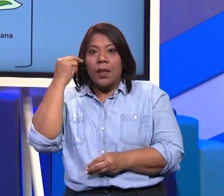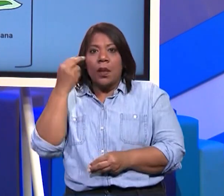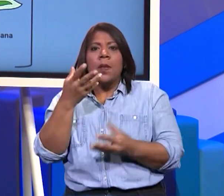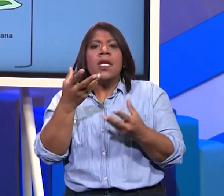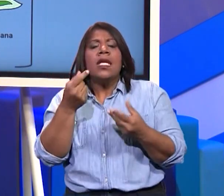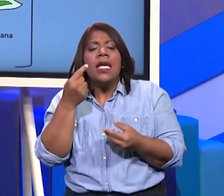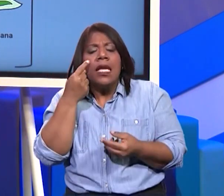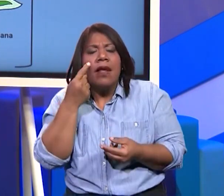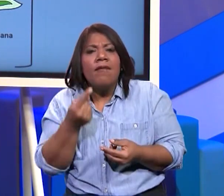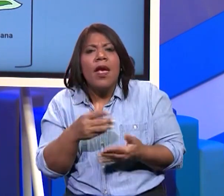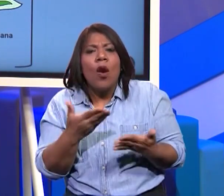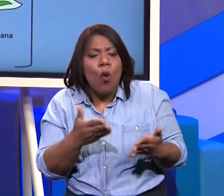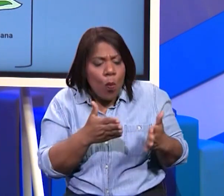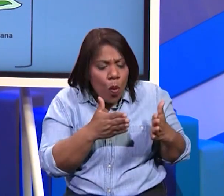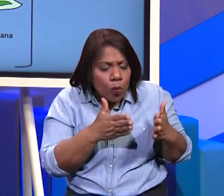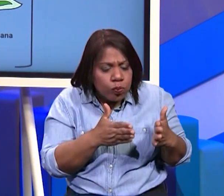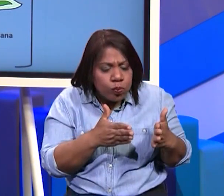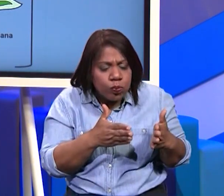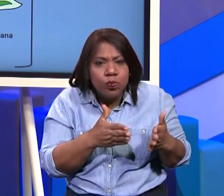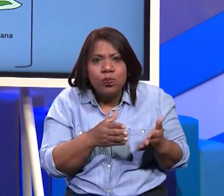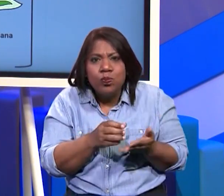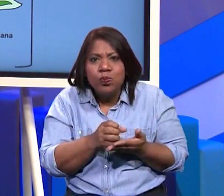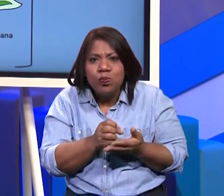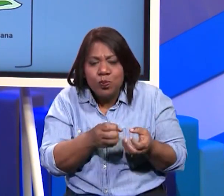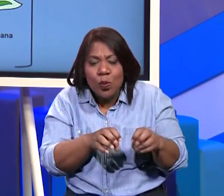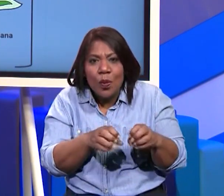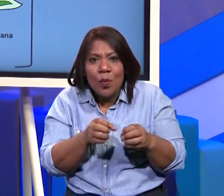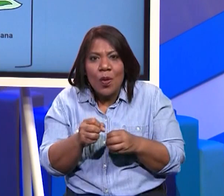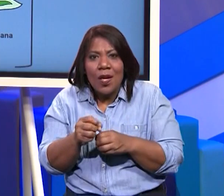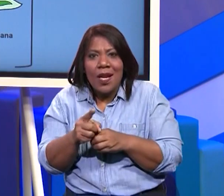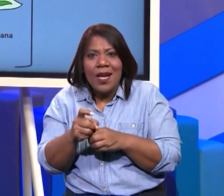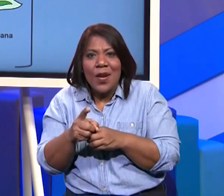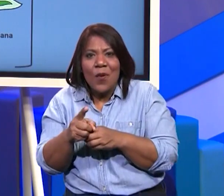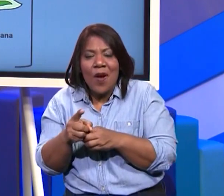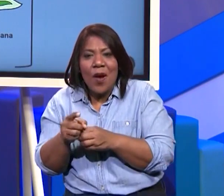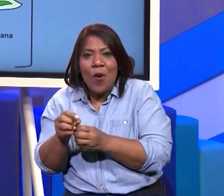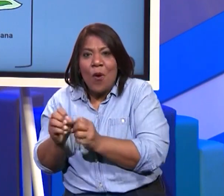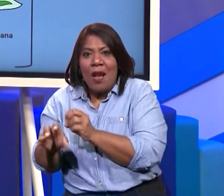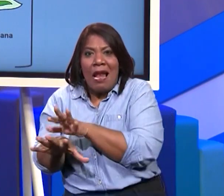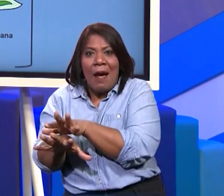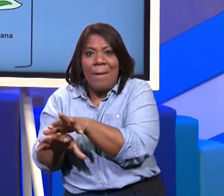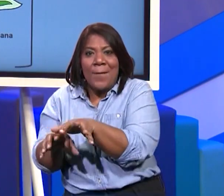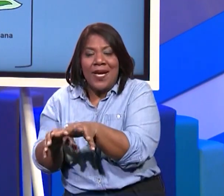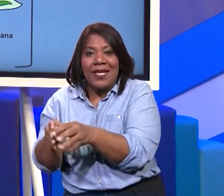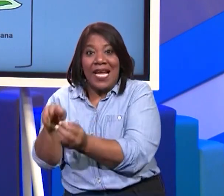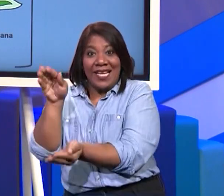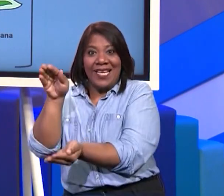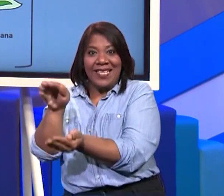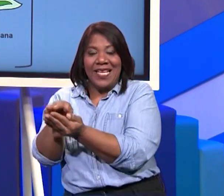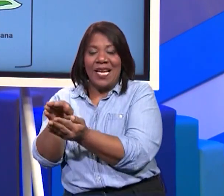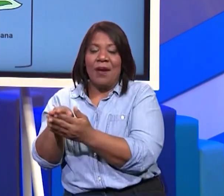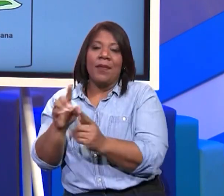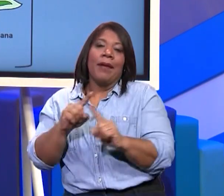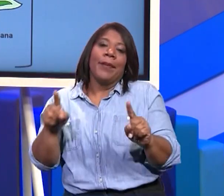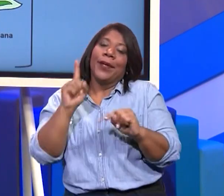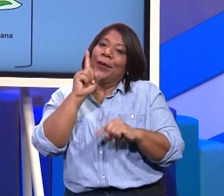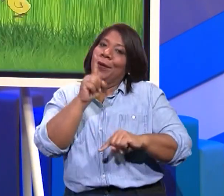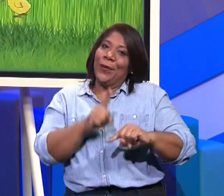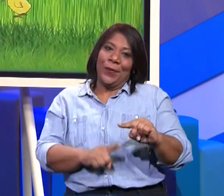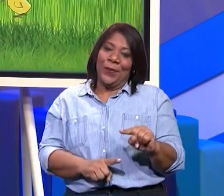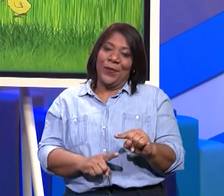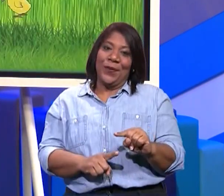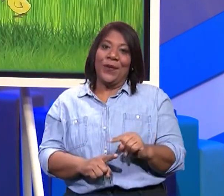foto para ver cómo son esos renacuajos, aunque sea en foto, ¿sí? Que están siempre a la orilla de las quebradas, de las charquitas. Muy